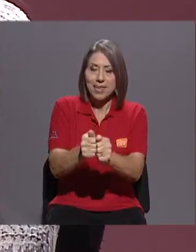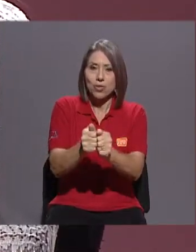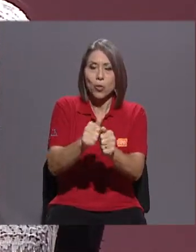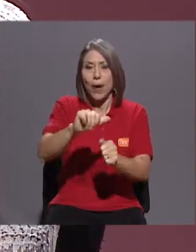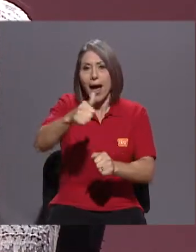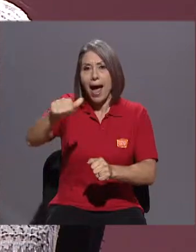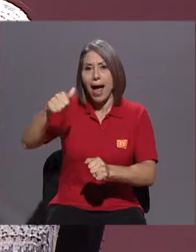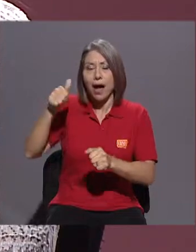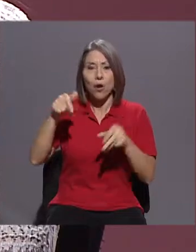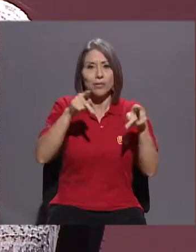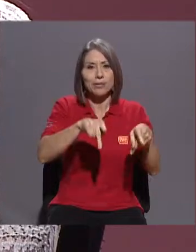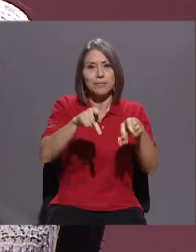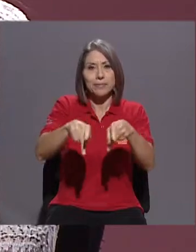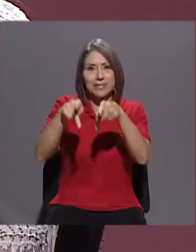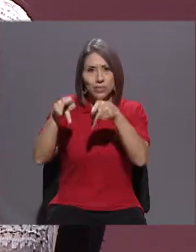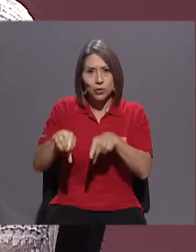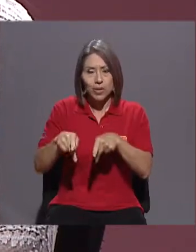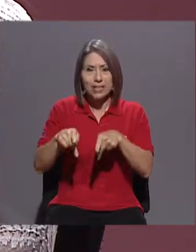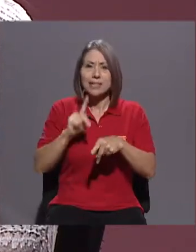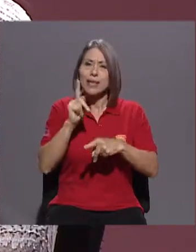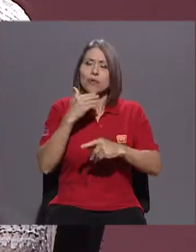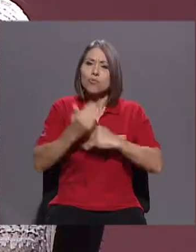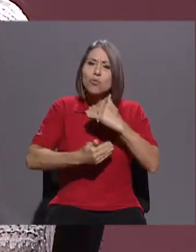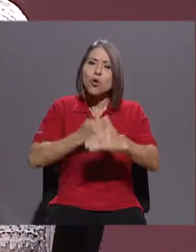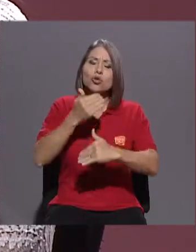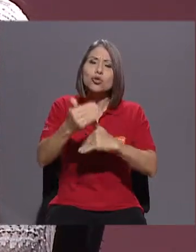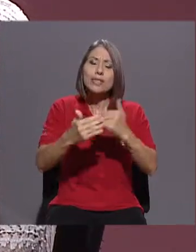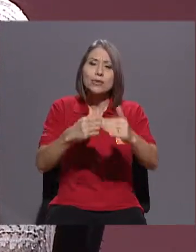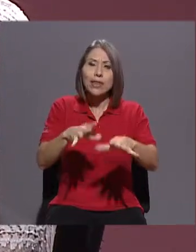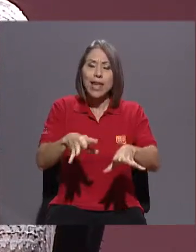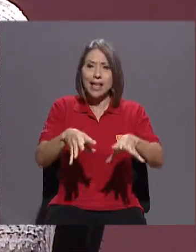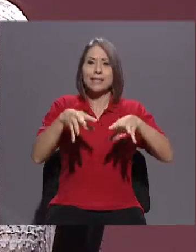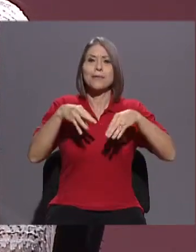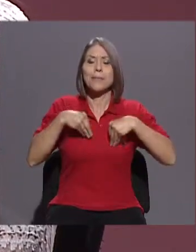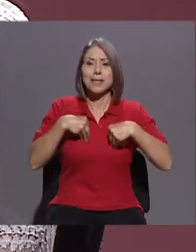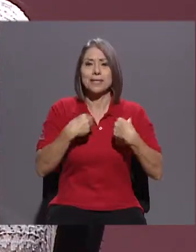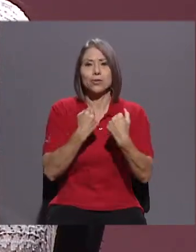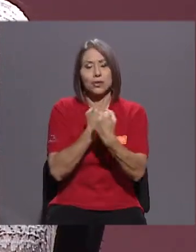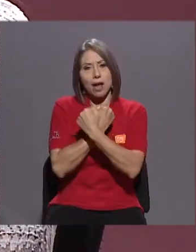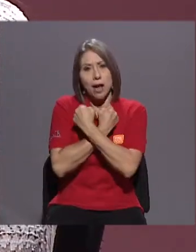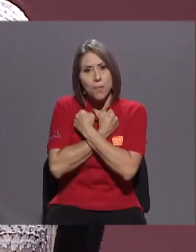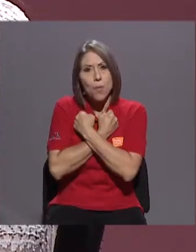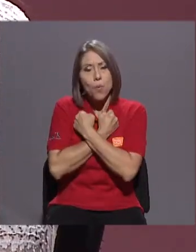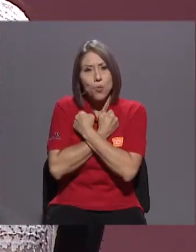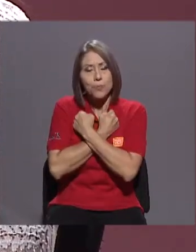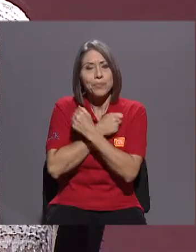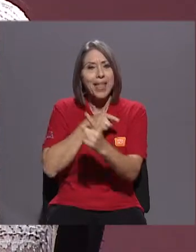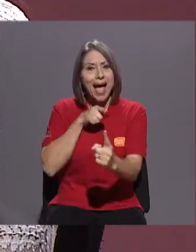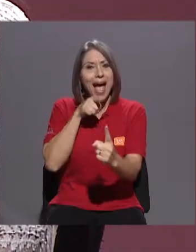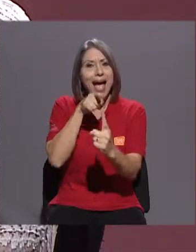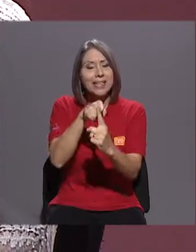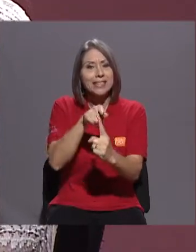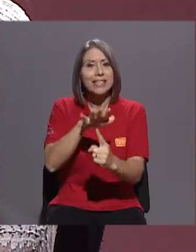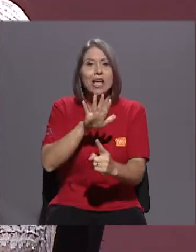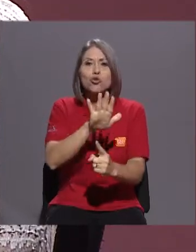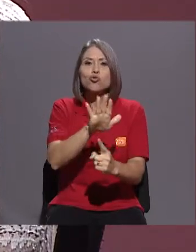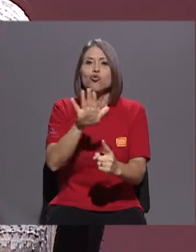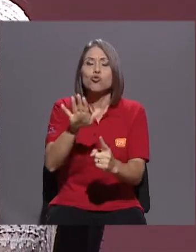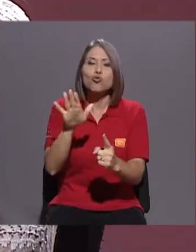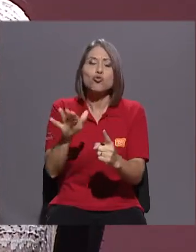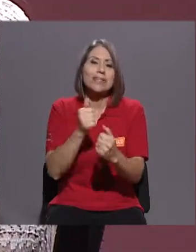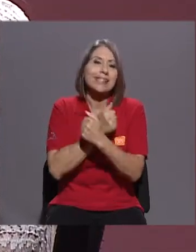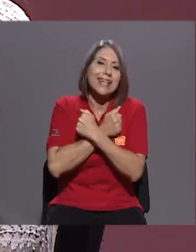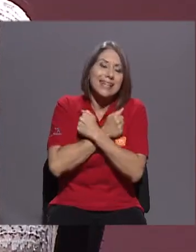De un acompañamiento A otras personas En un proceso De aceptación Y amor Hacia Sus